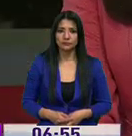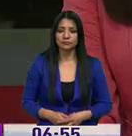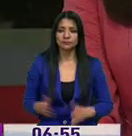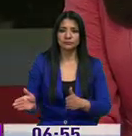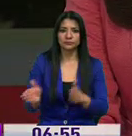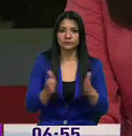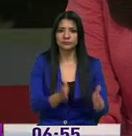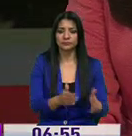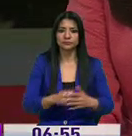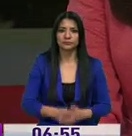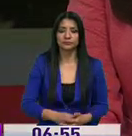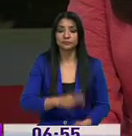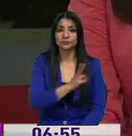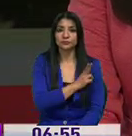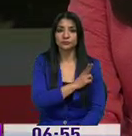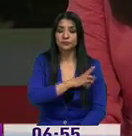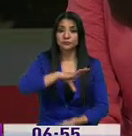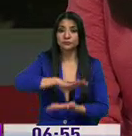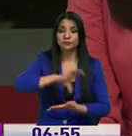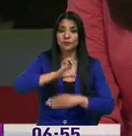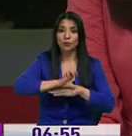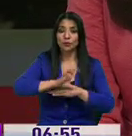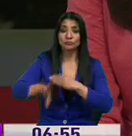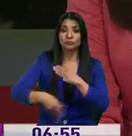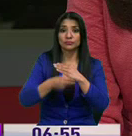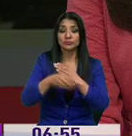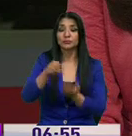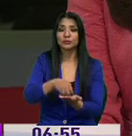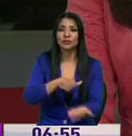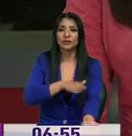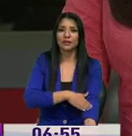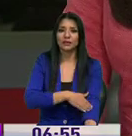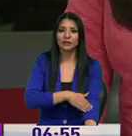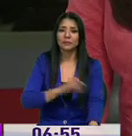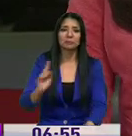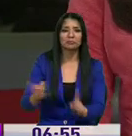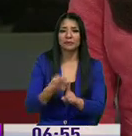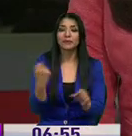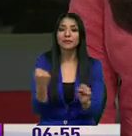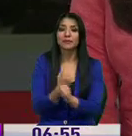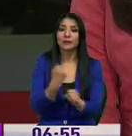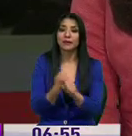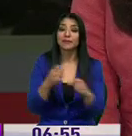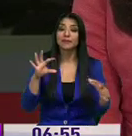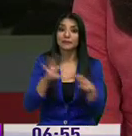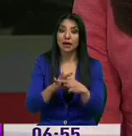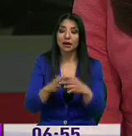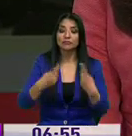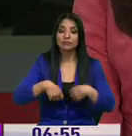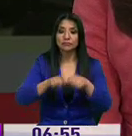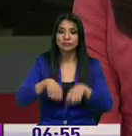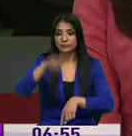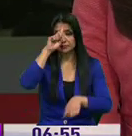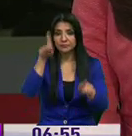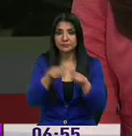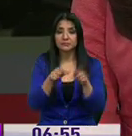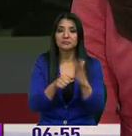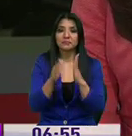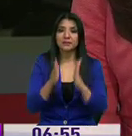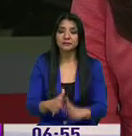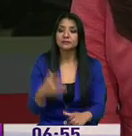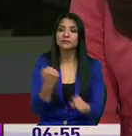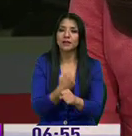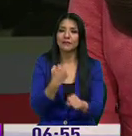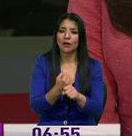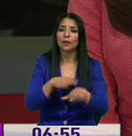y la universidad central del ecuador se sumó al proyecto denominado mi primer empleo el convenio fue avalado por el ministerio de trabajo